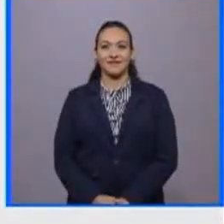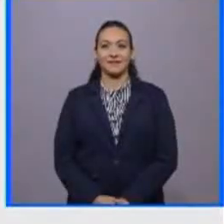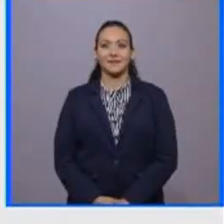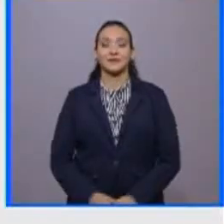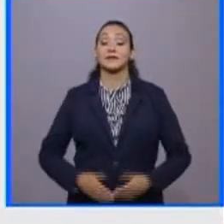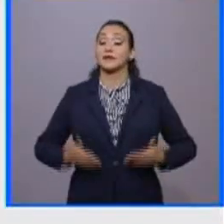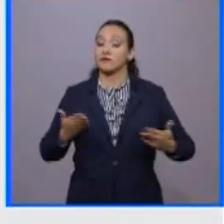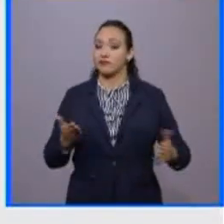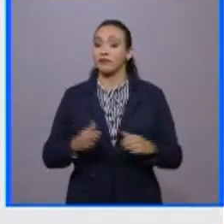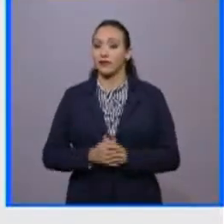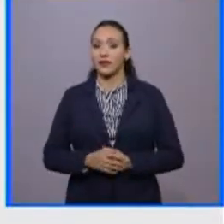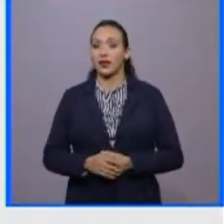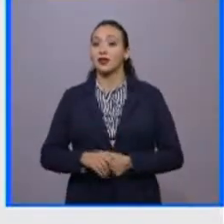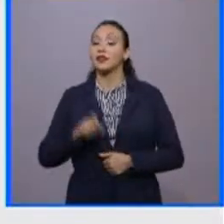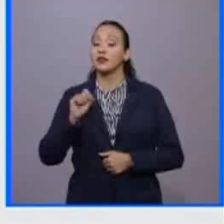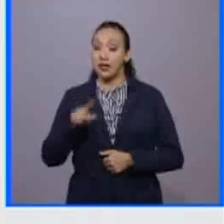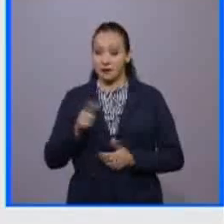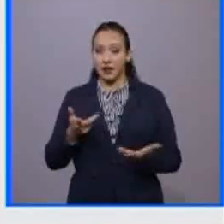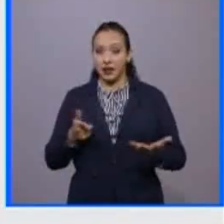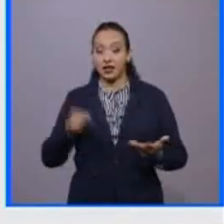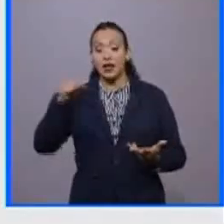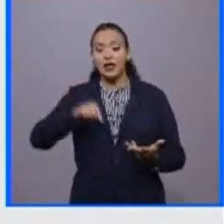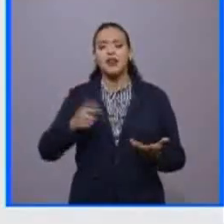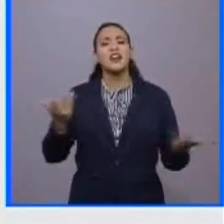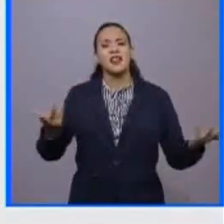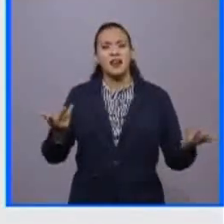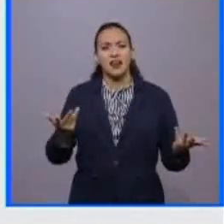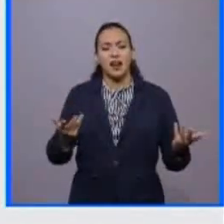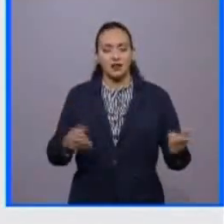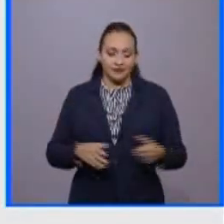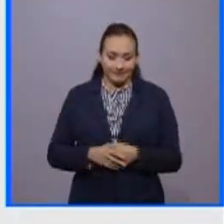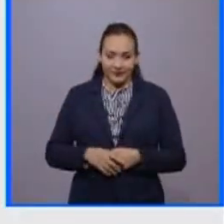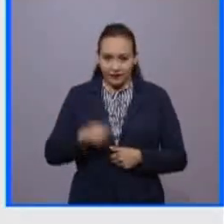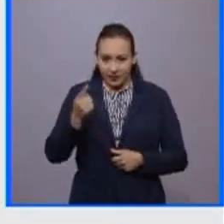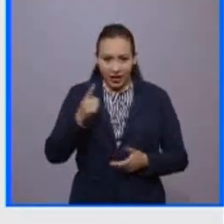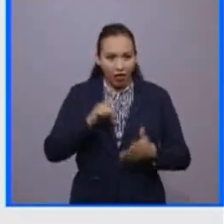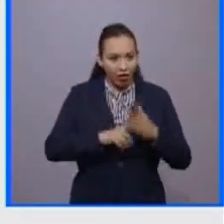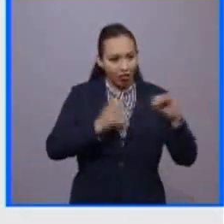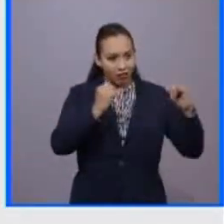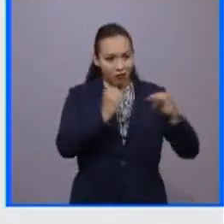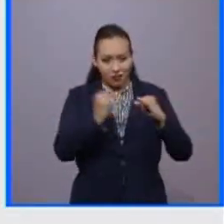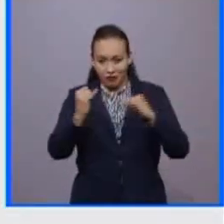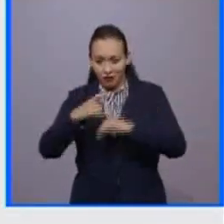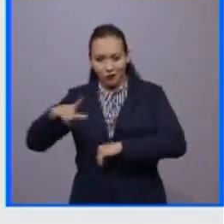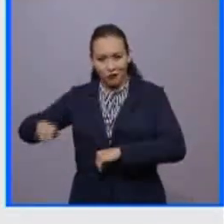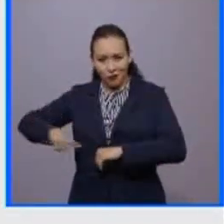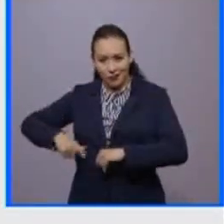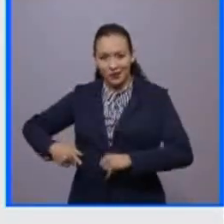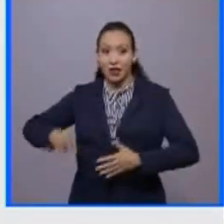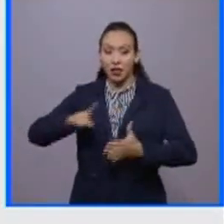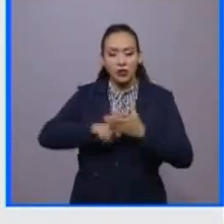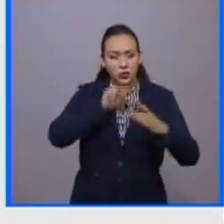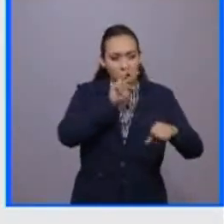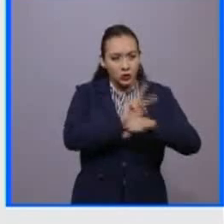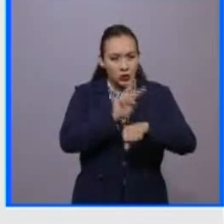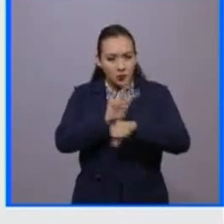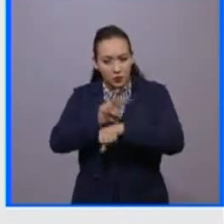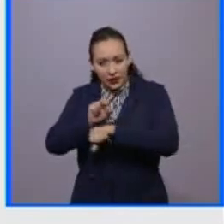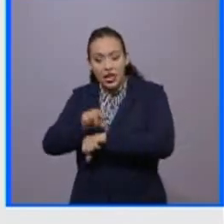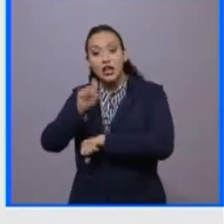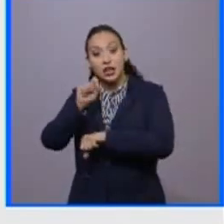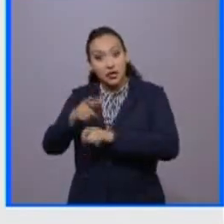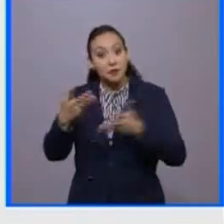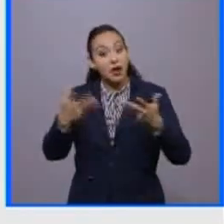Pero también le toca ahora impulsar que al interior de las estructuras gubernamentales también se lleven a